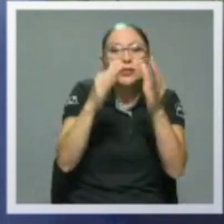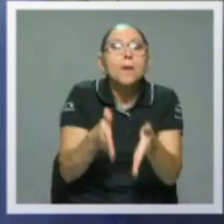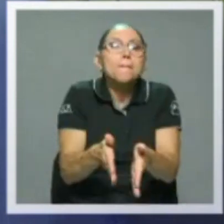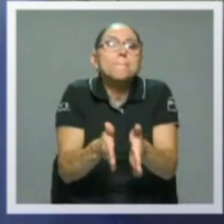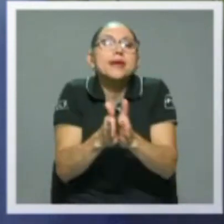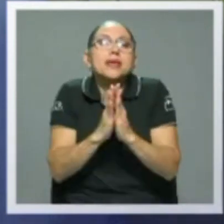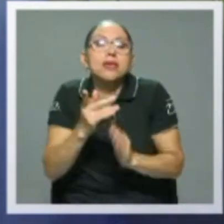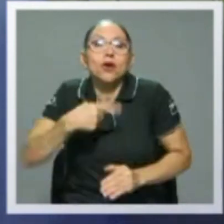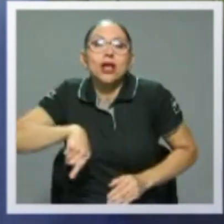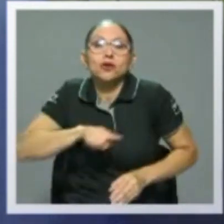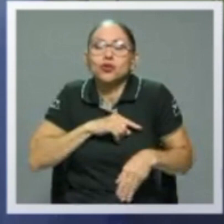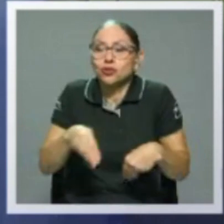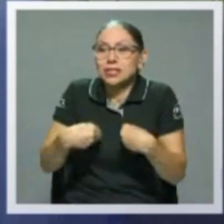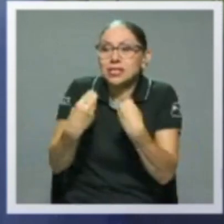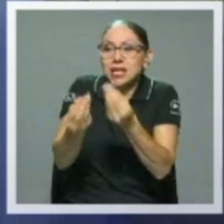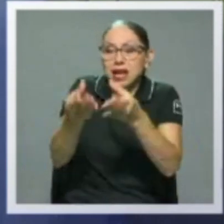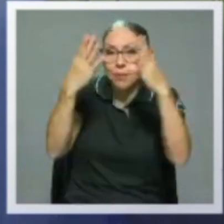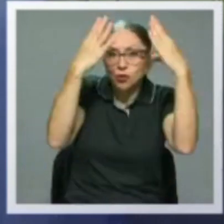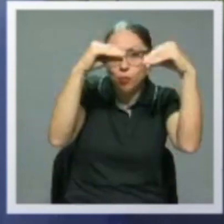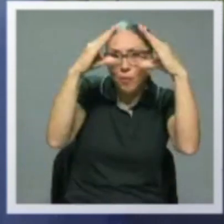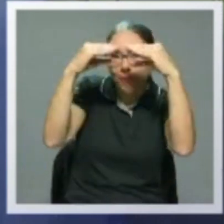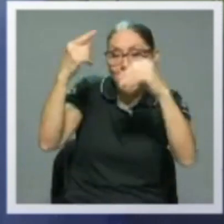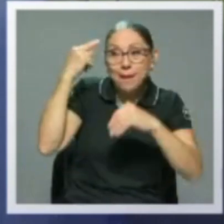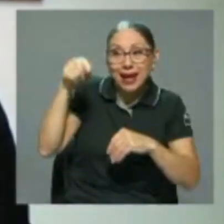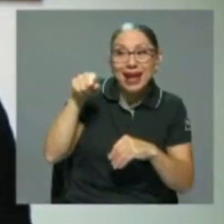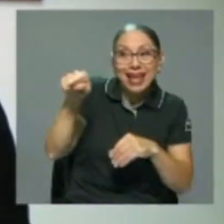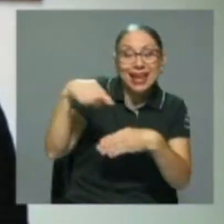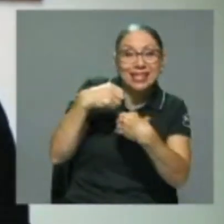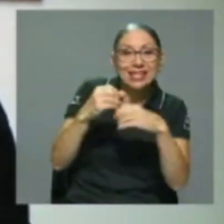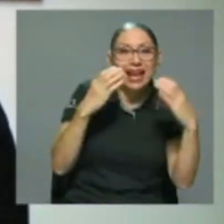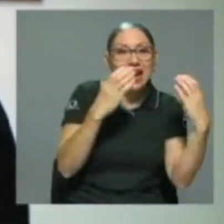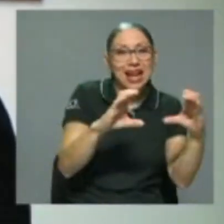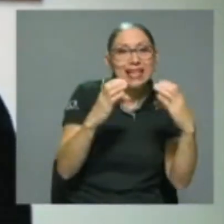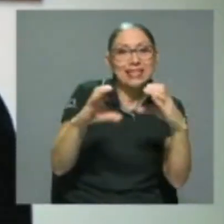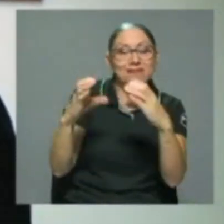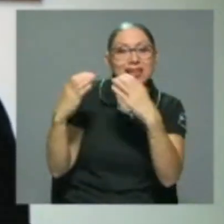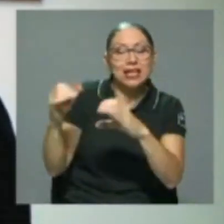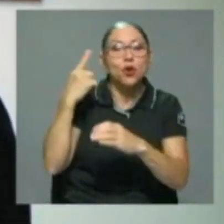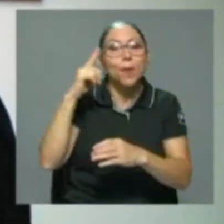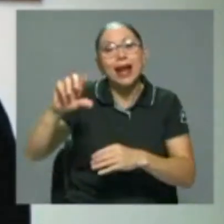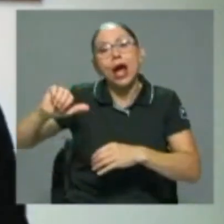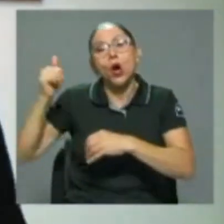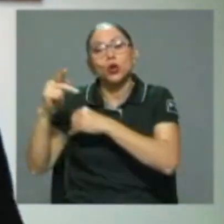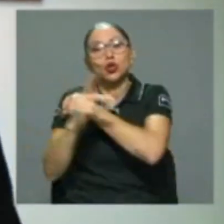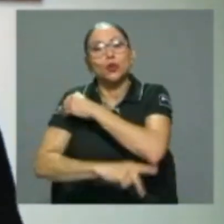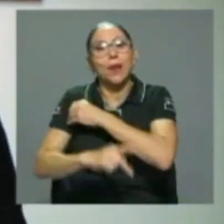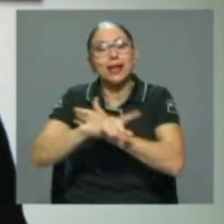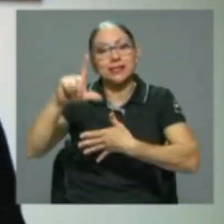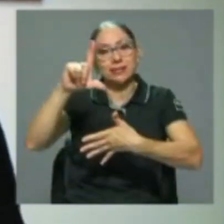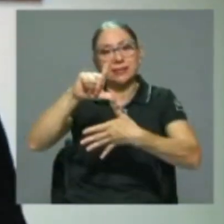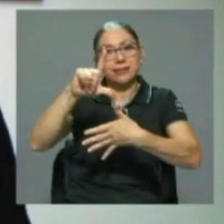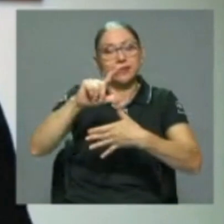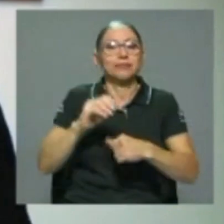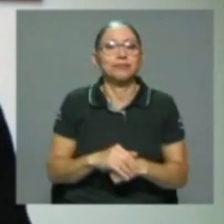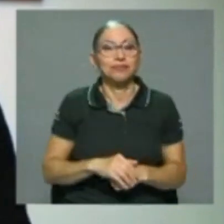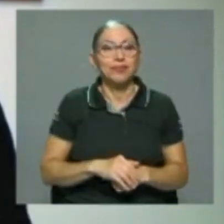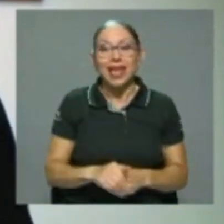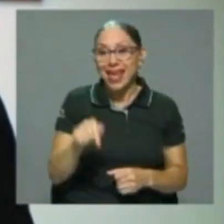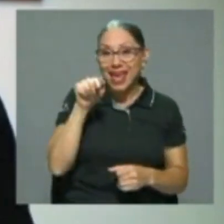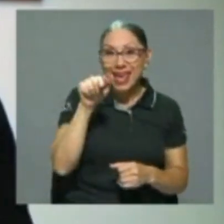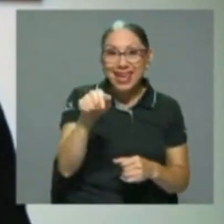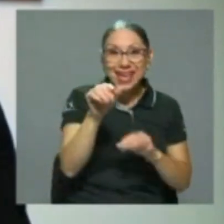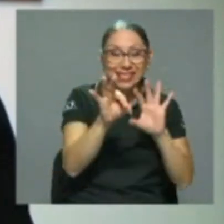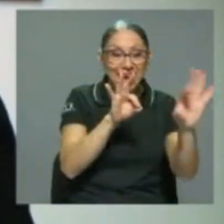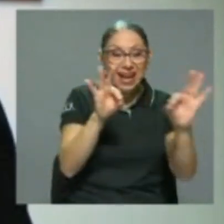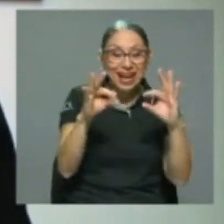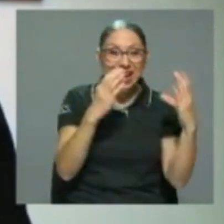él necesitaba para hacer esa clasificación también para otros países de América Latina. Y en esa clasificación, él llegó